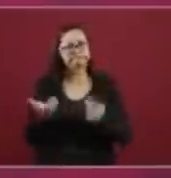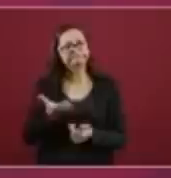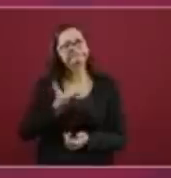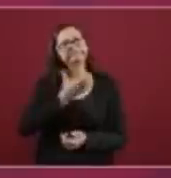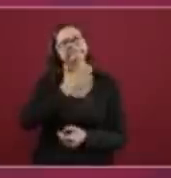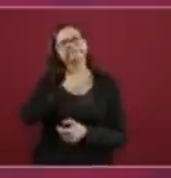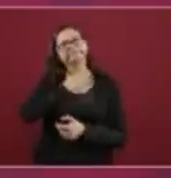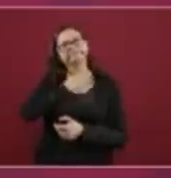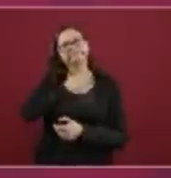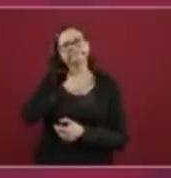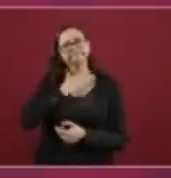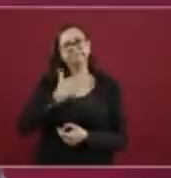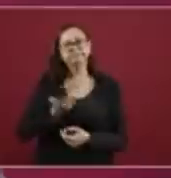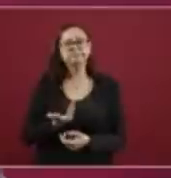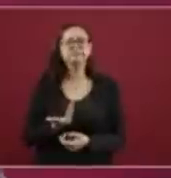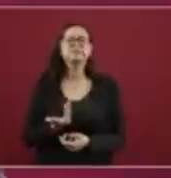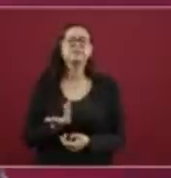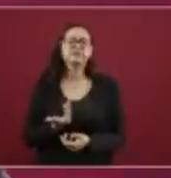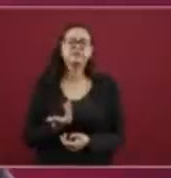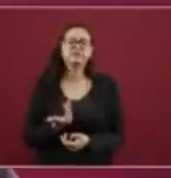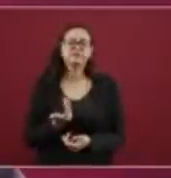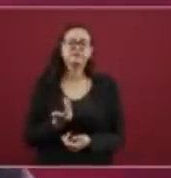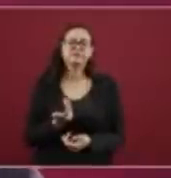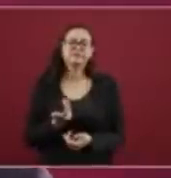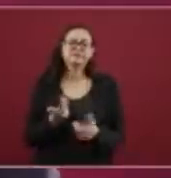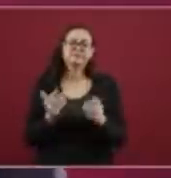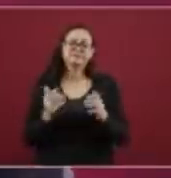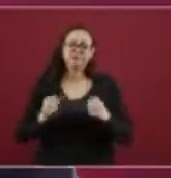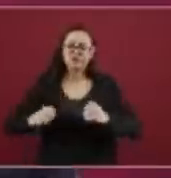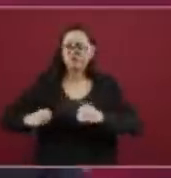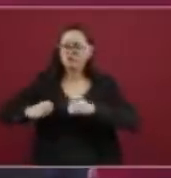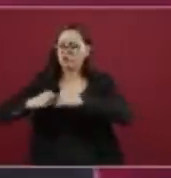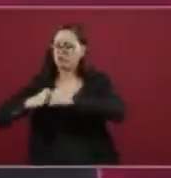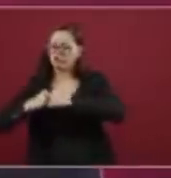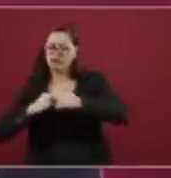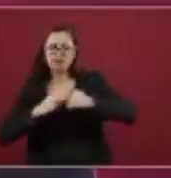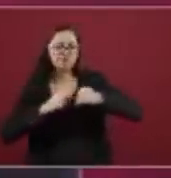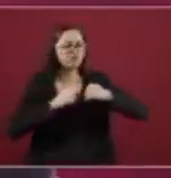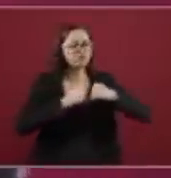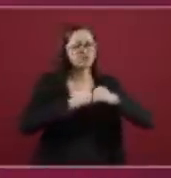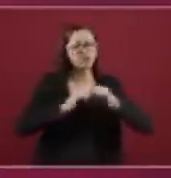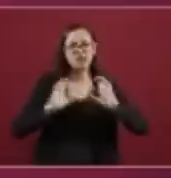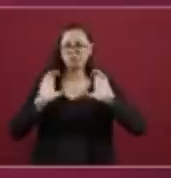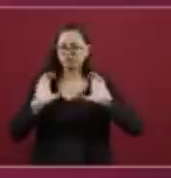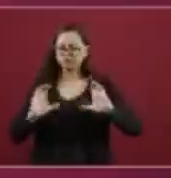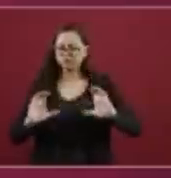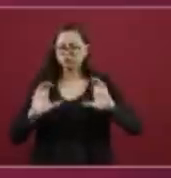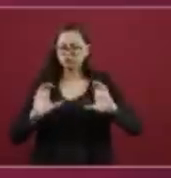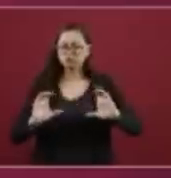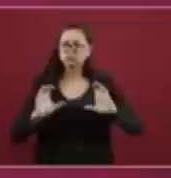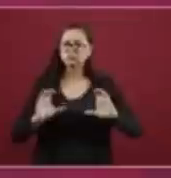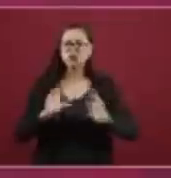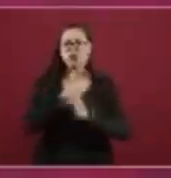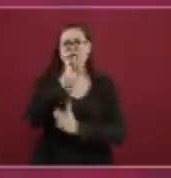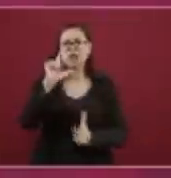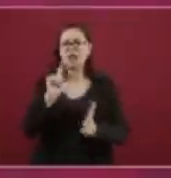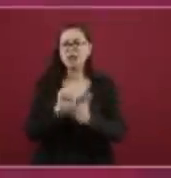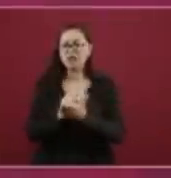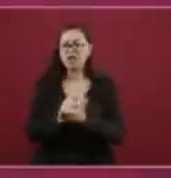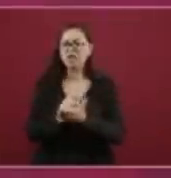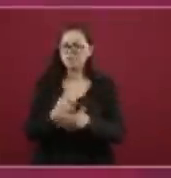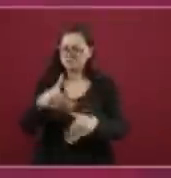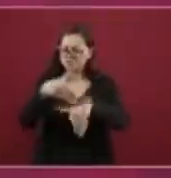Por eso tenemos que cuidar nuestra frontera, que se aplique la ley, respetando derechos